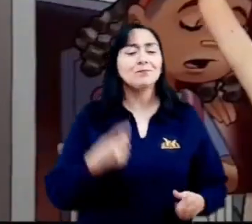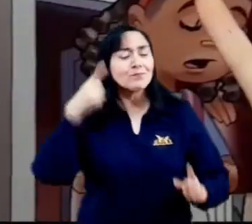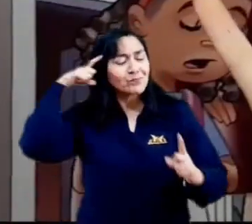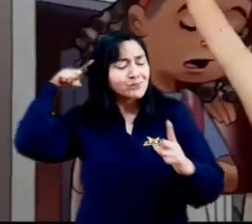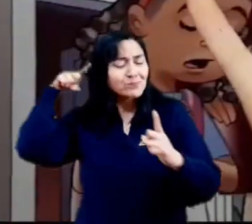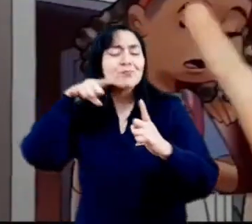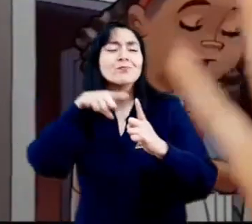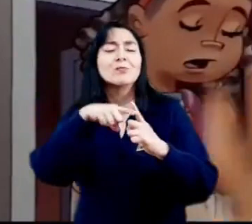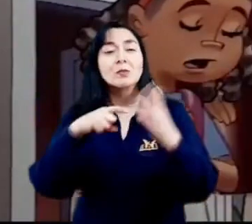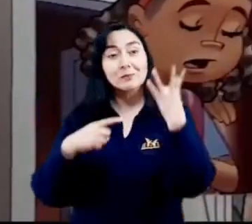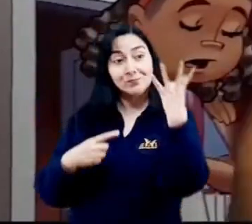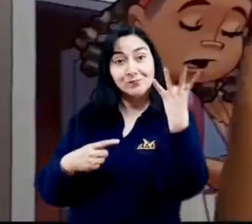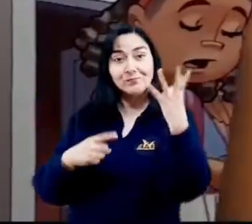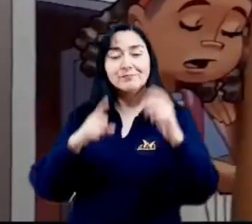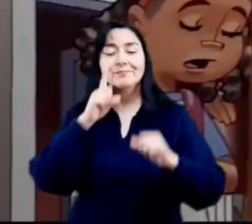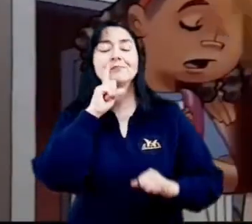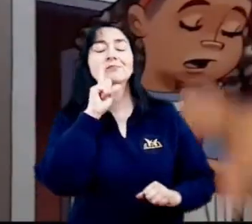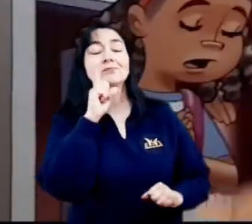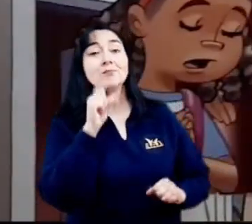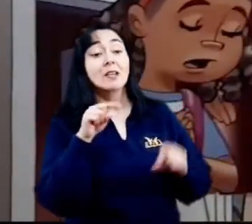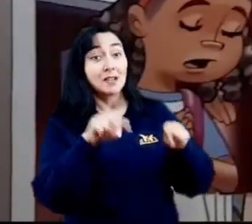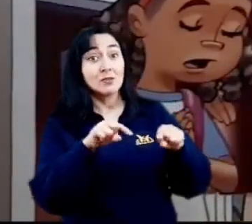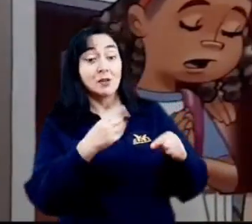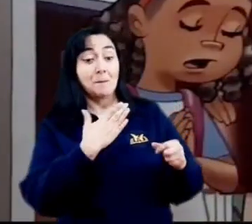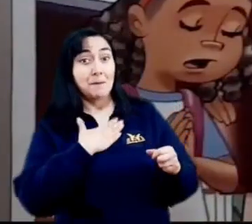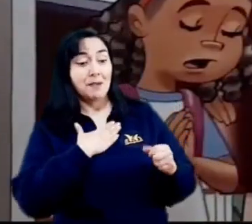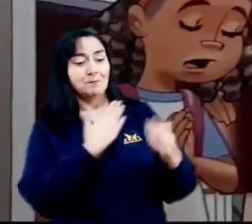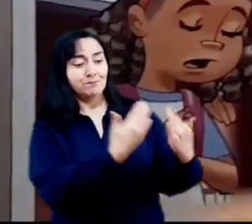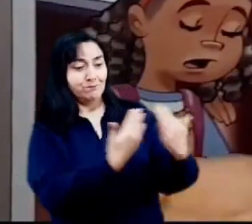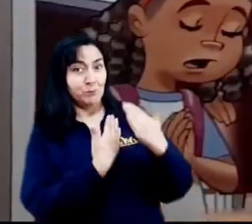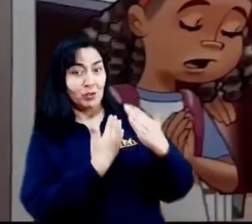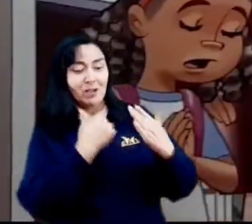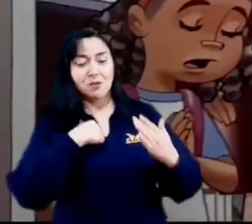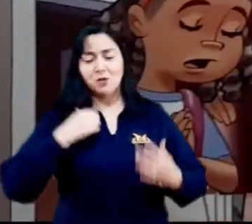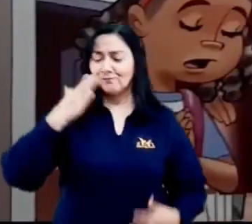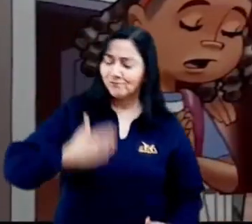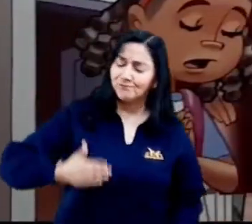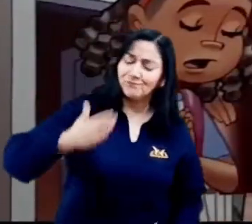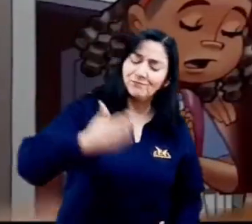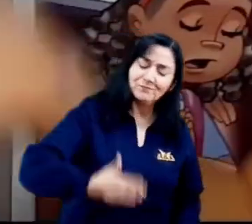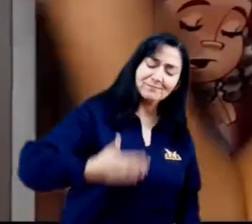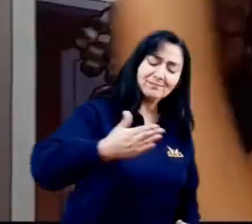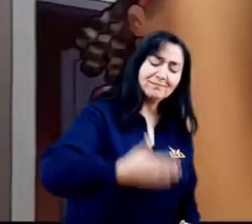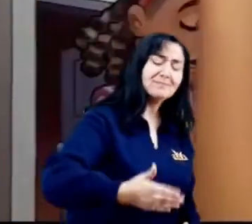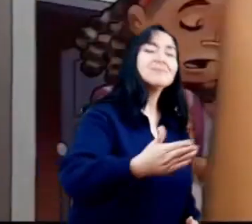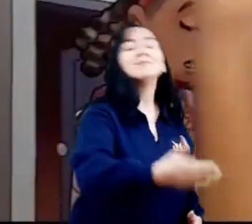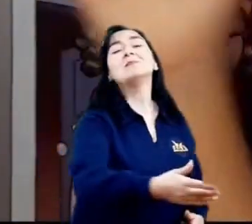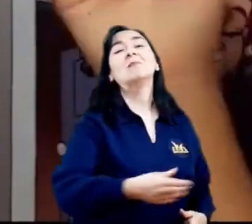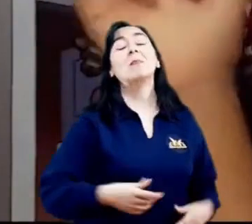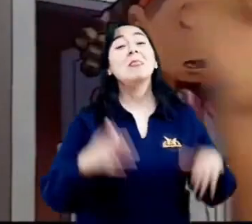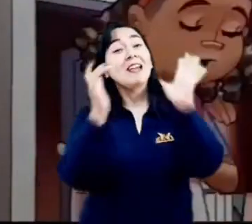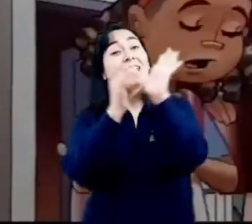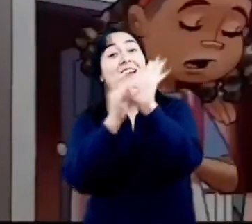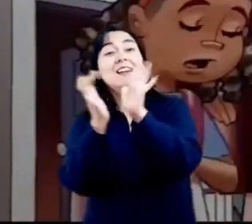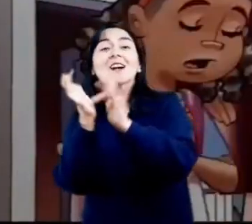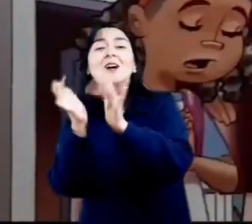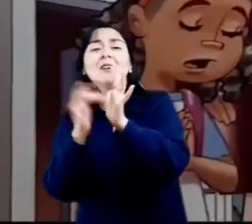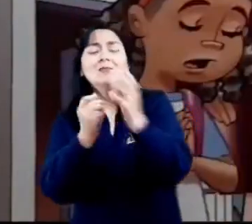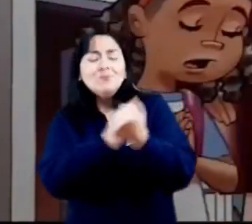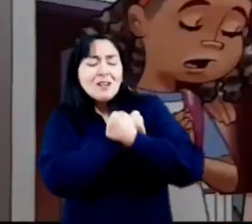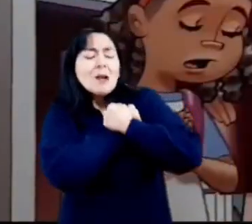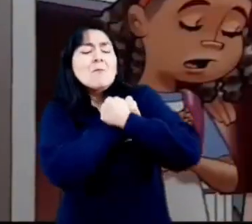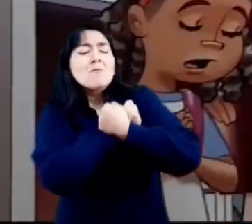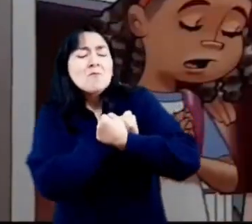son un apoyo para seguir Jesús me abraza con su